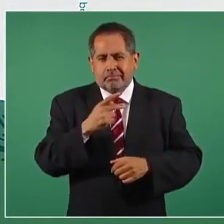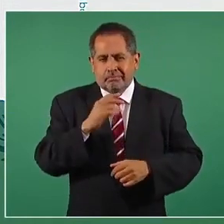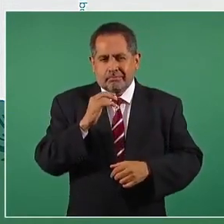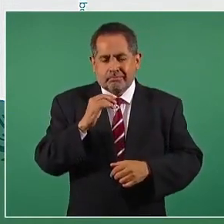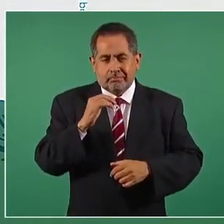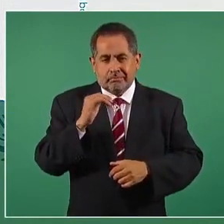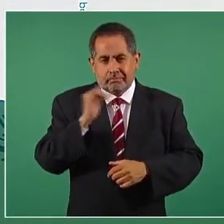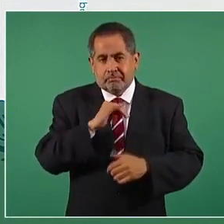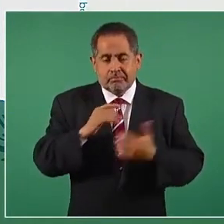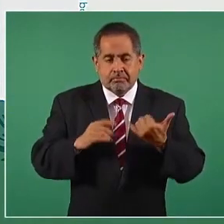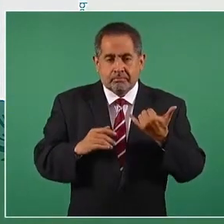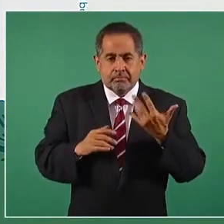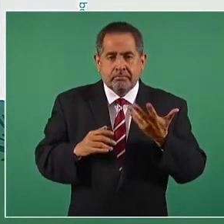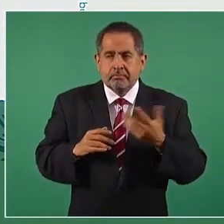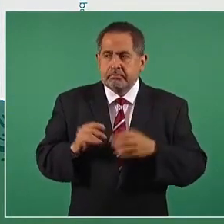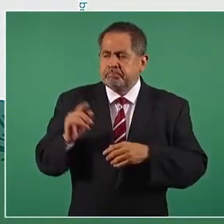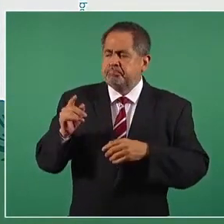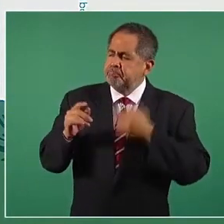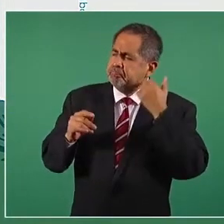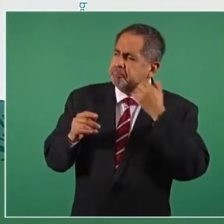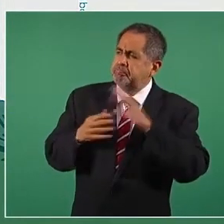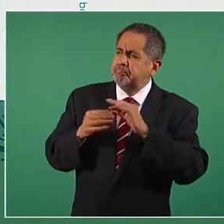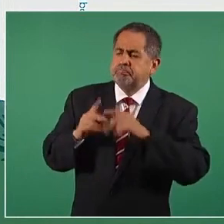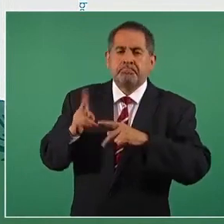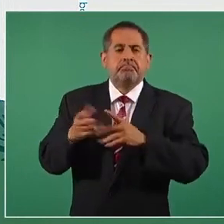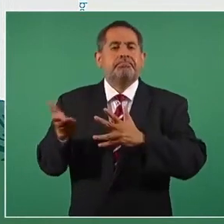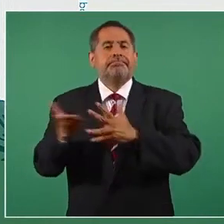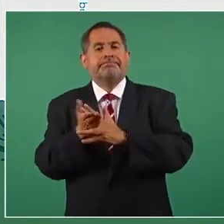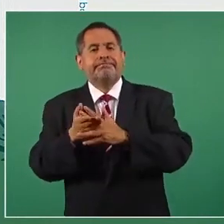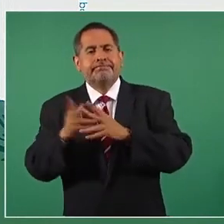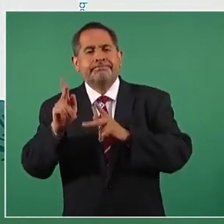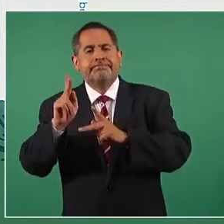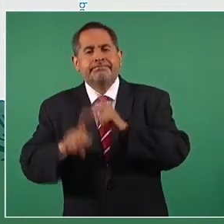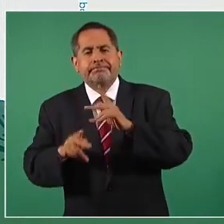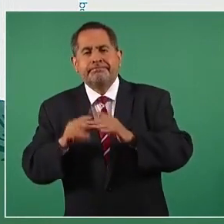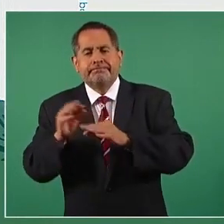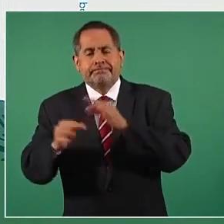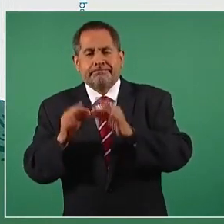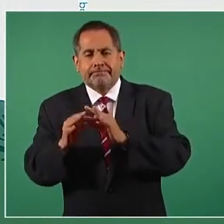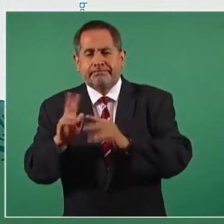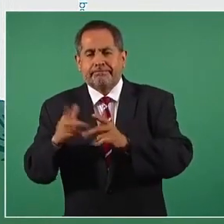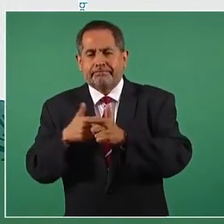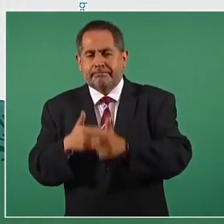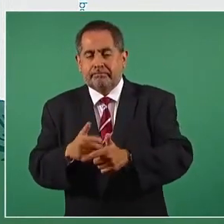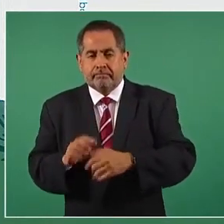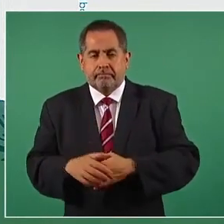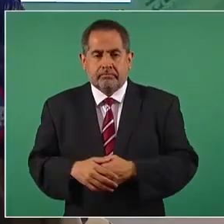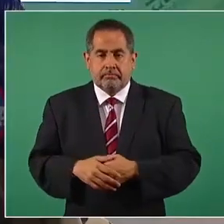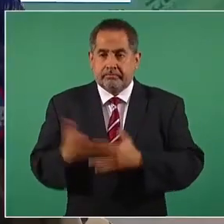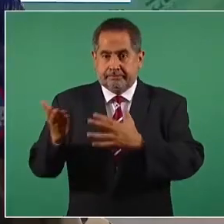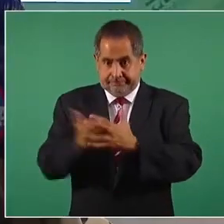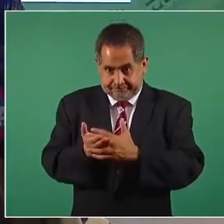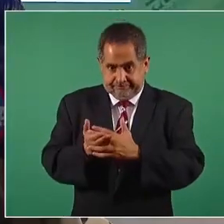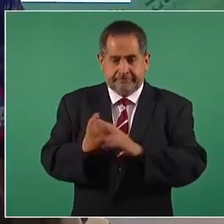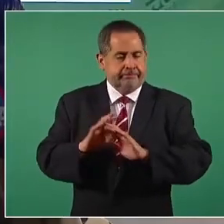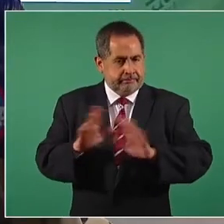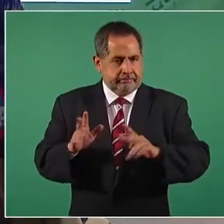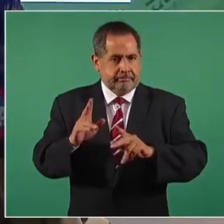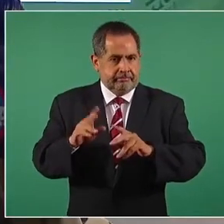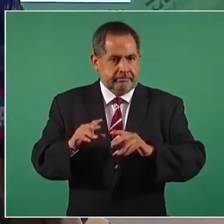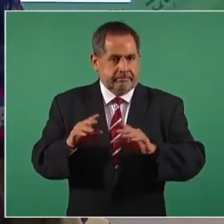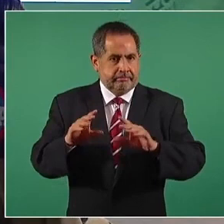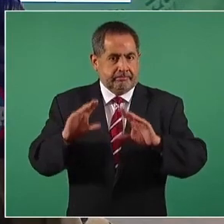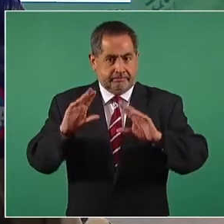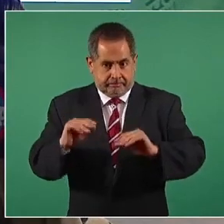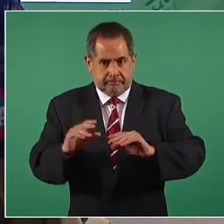y dice: bueno, vamos a comerciales, ya vamos a regresar. Entonces